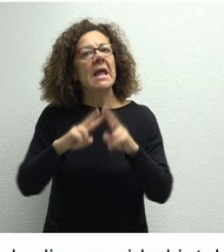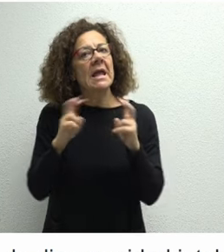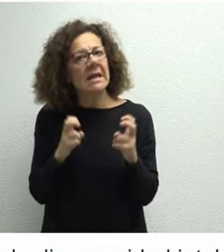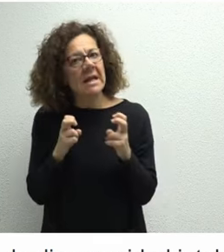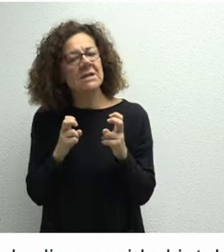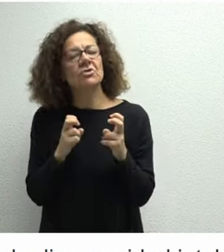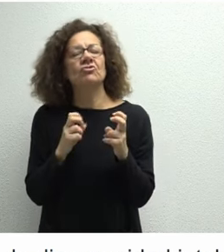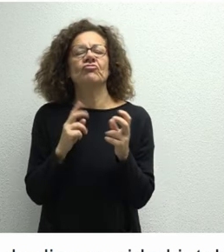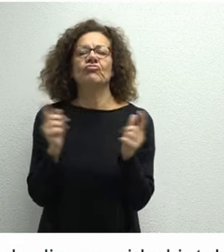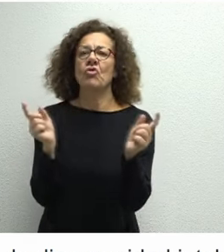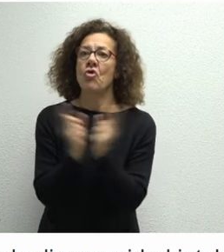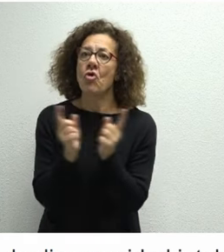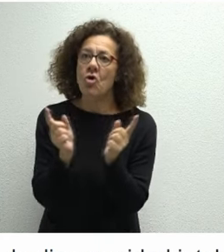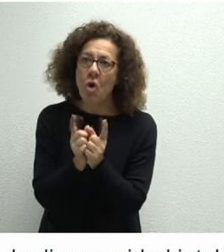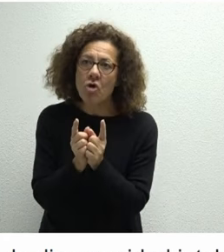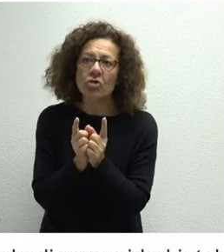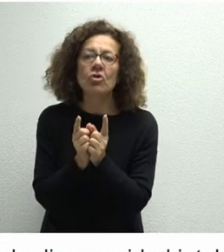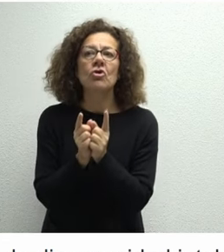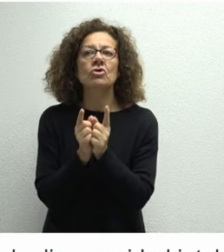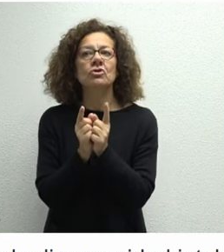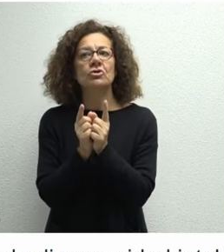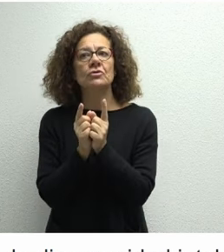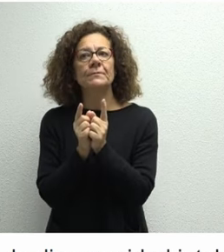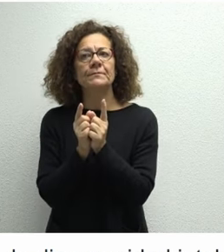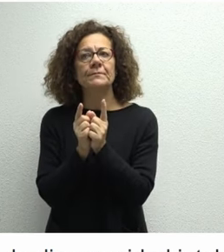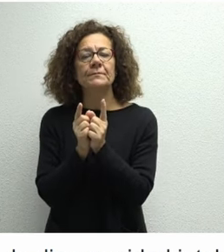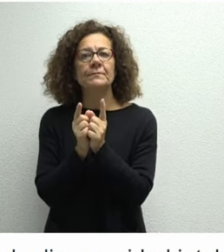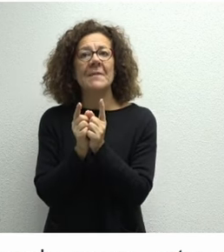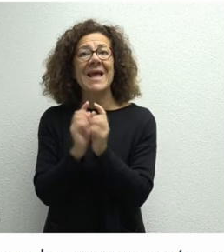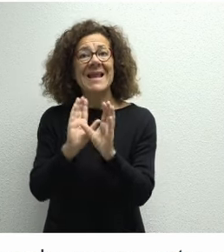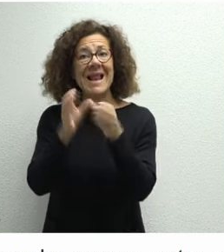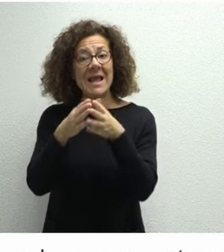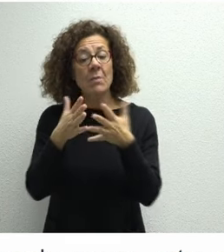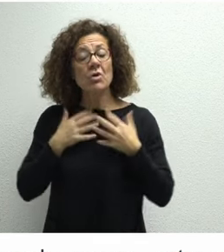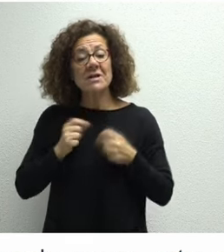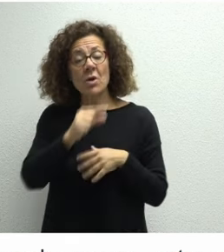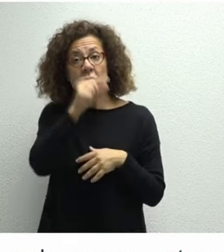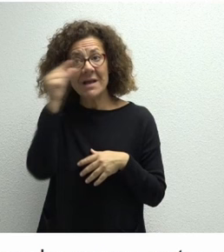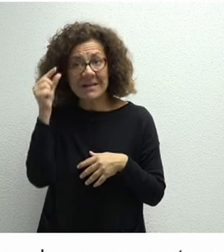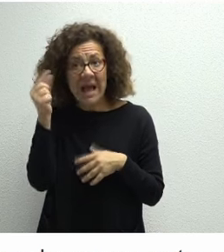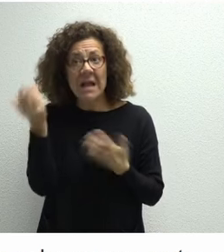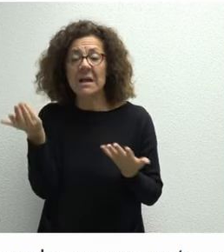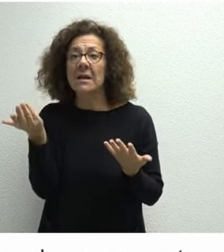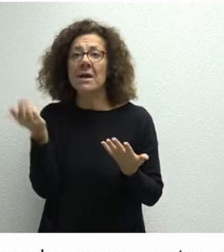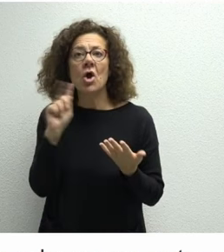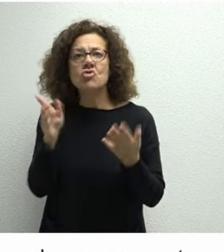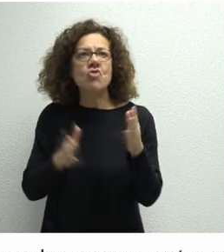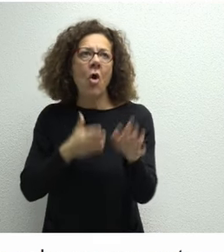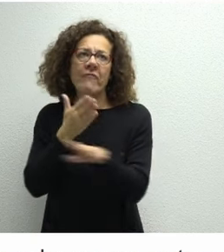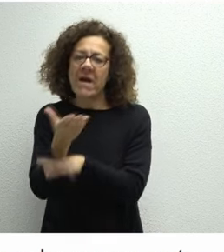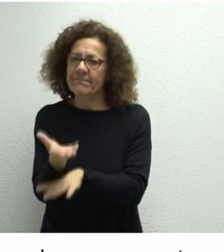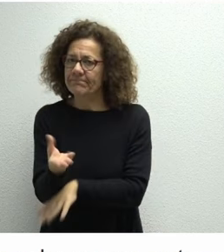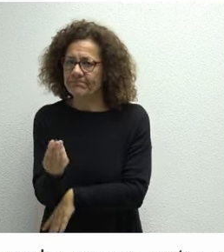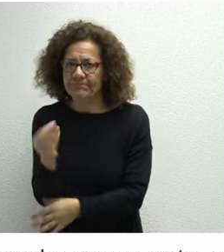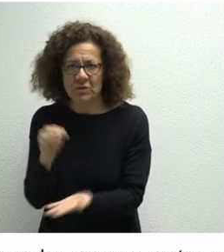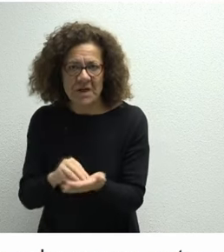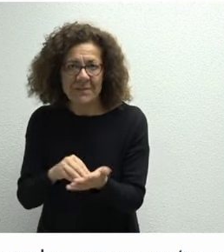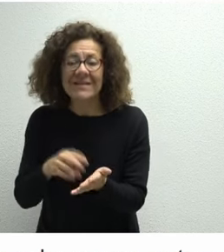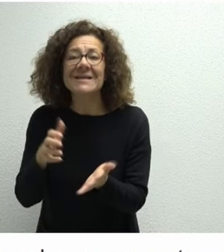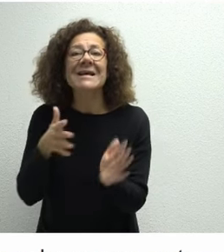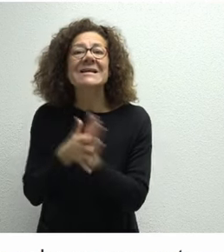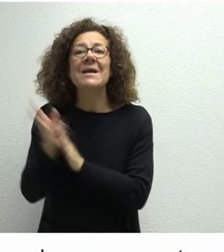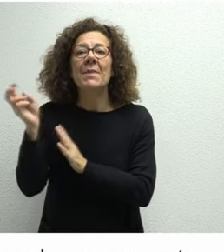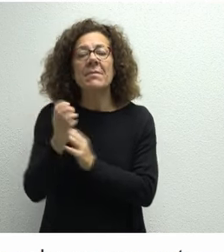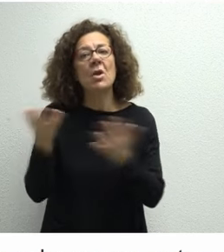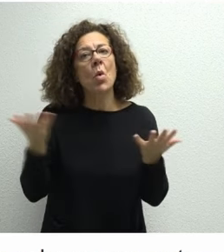breve de Juan Ramón Jiménez eh en el equipo de Salud Mental pues no acude la mayoría de las veces siempre viene por urgencias